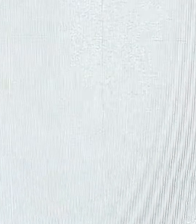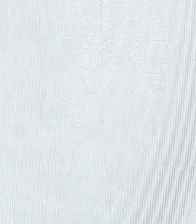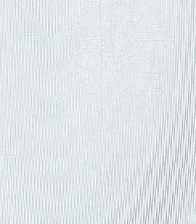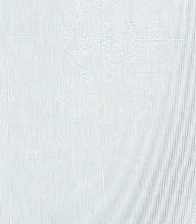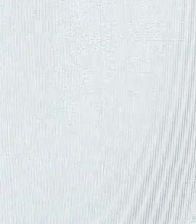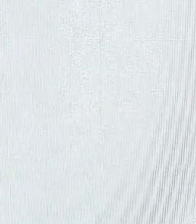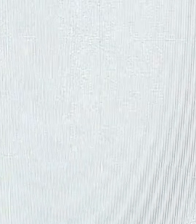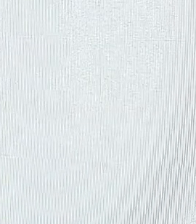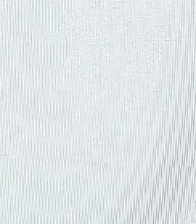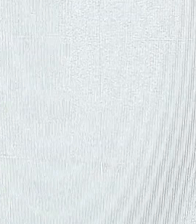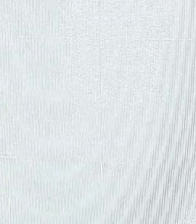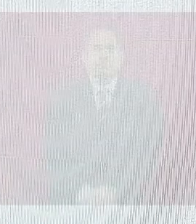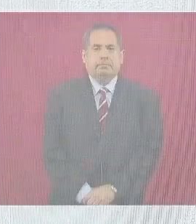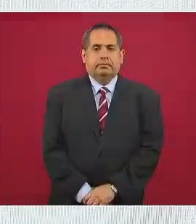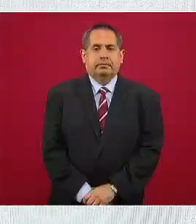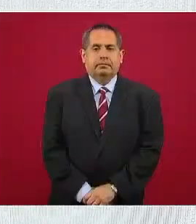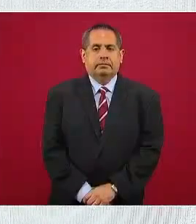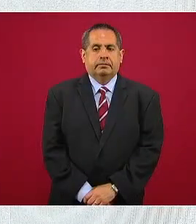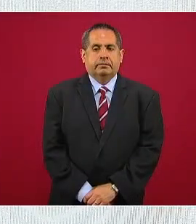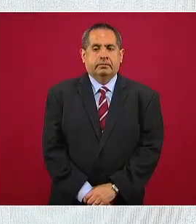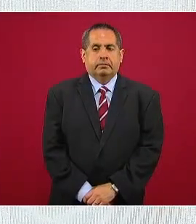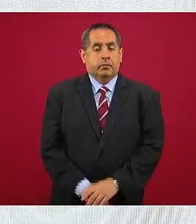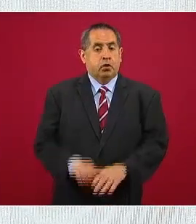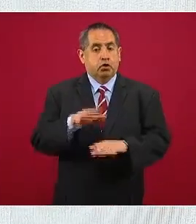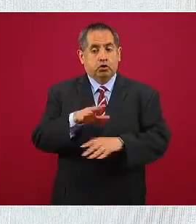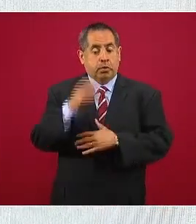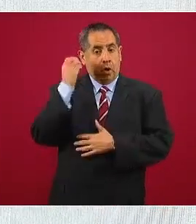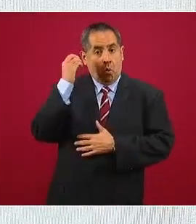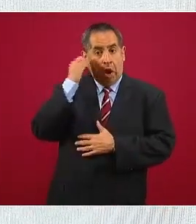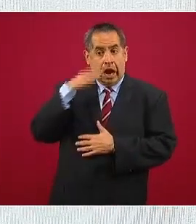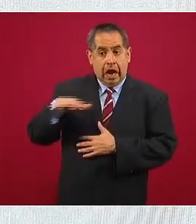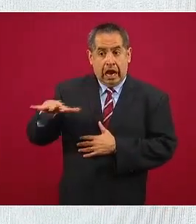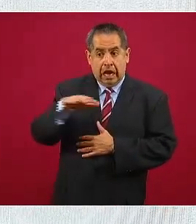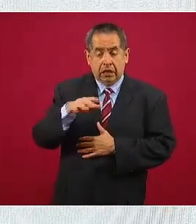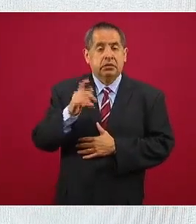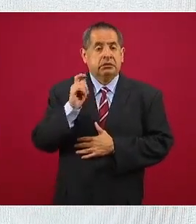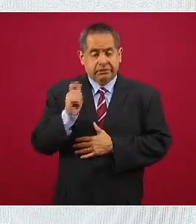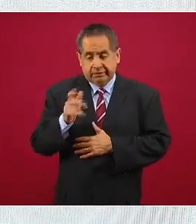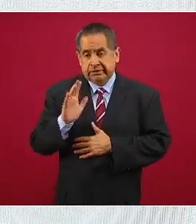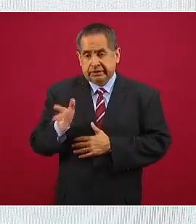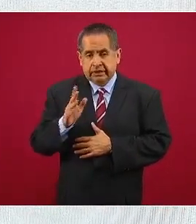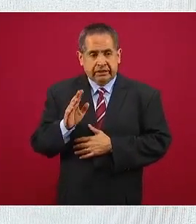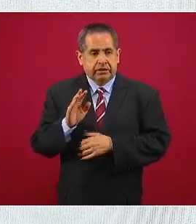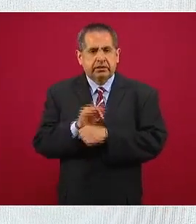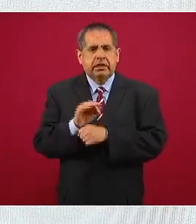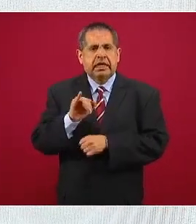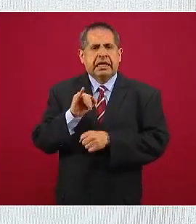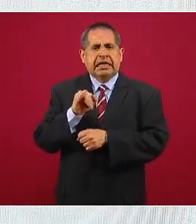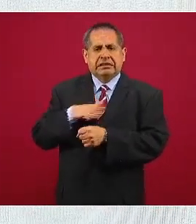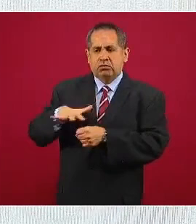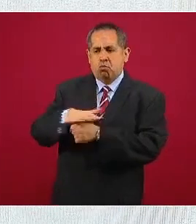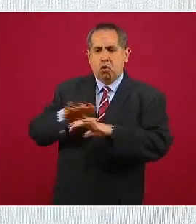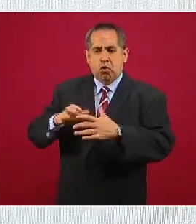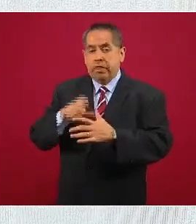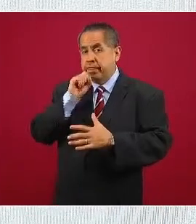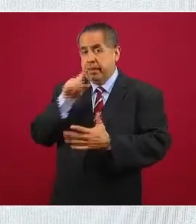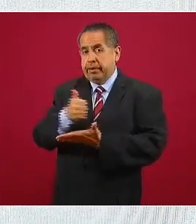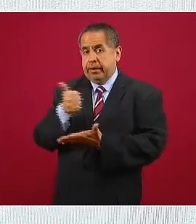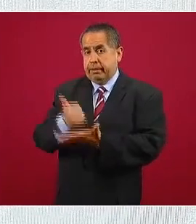tengan personal médico. En el caso de Oaxaca, esto sucede en el Istmo y en la